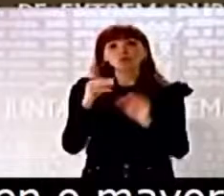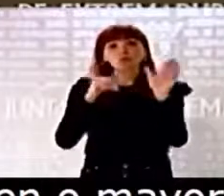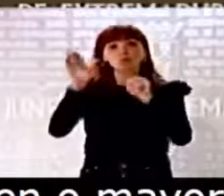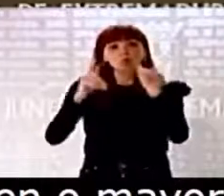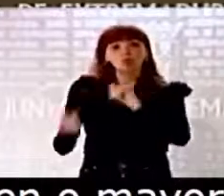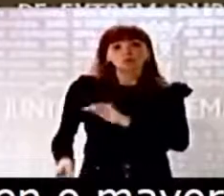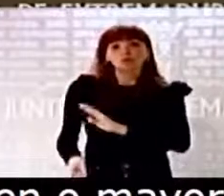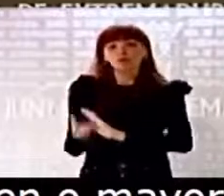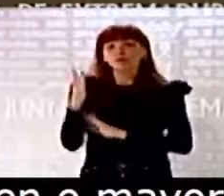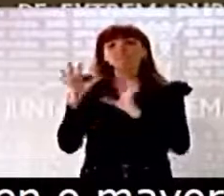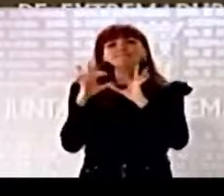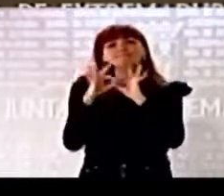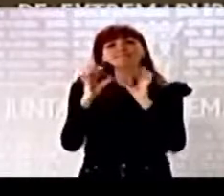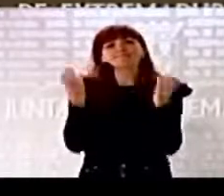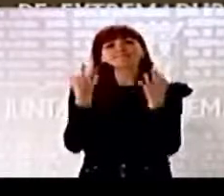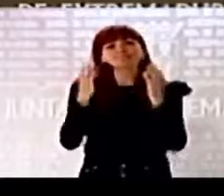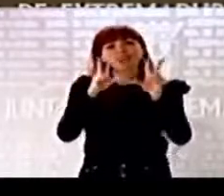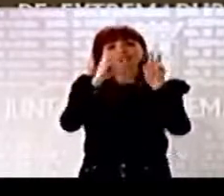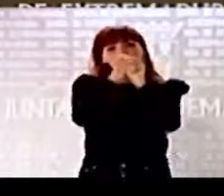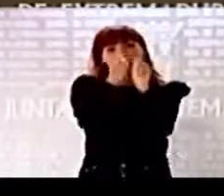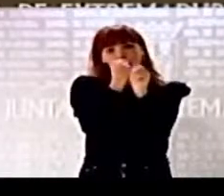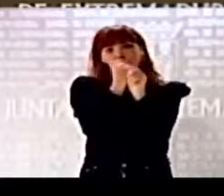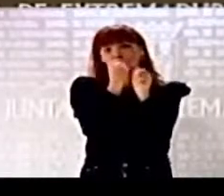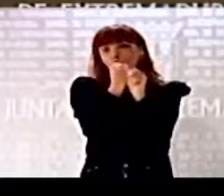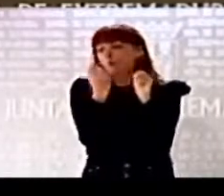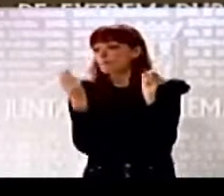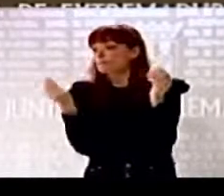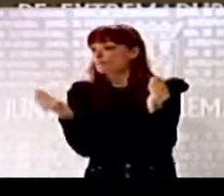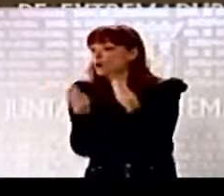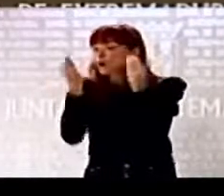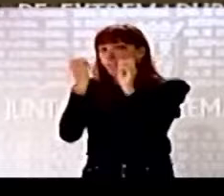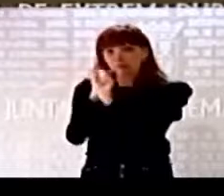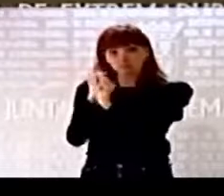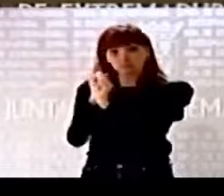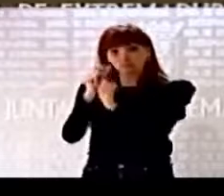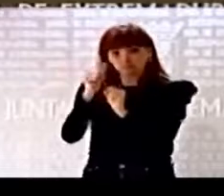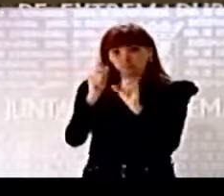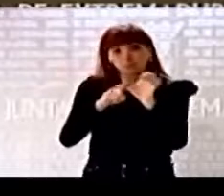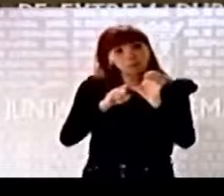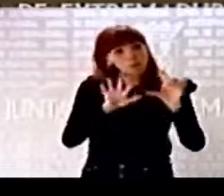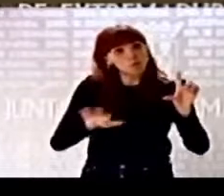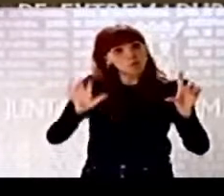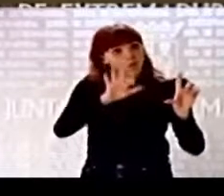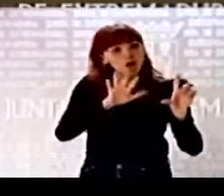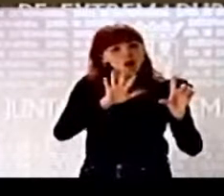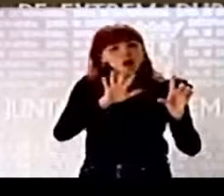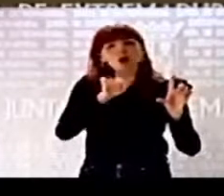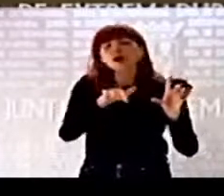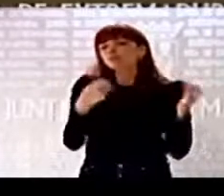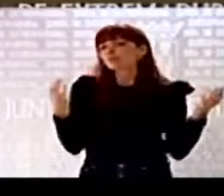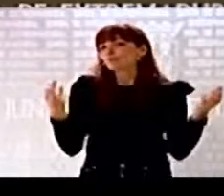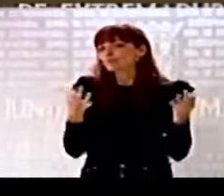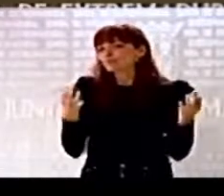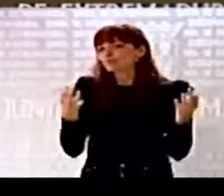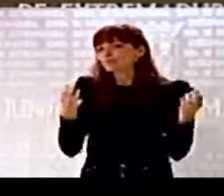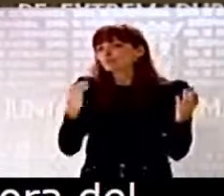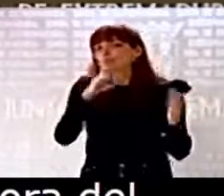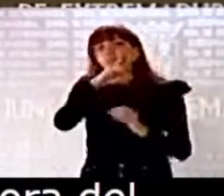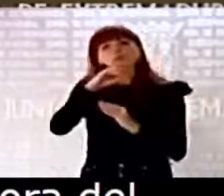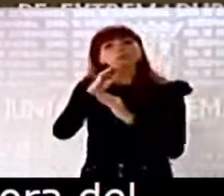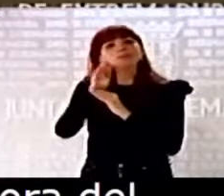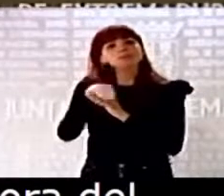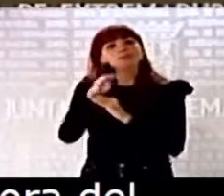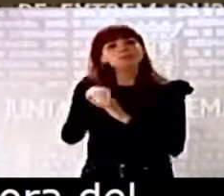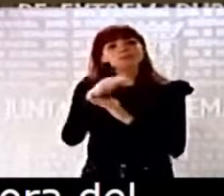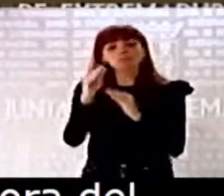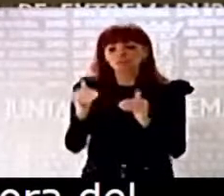que tiene que ver con el empleo y las mejoras del empleo en Extremadura, es el mantenimiento y la